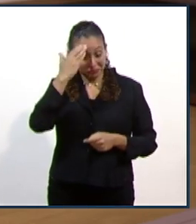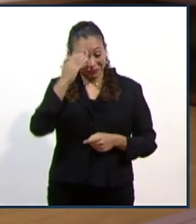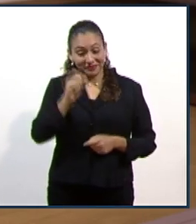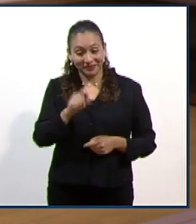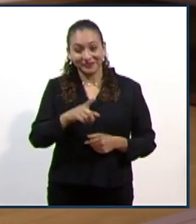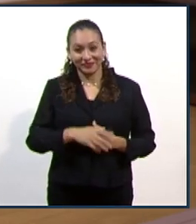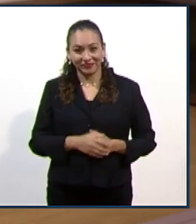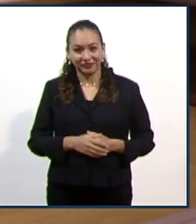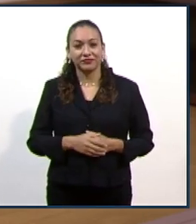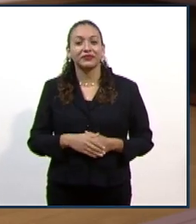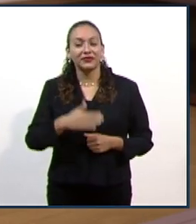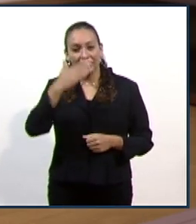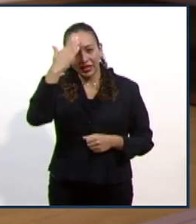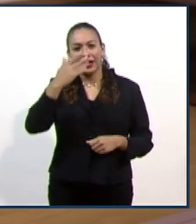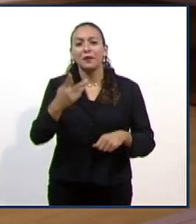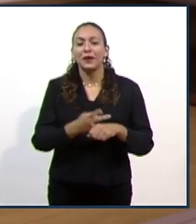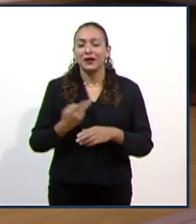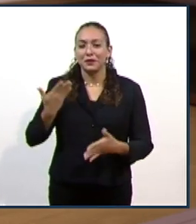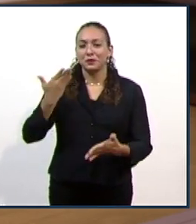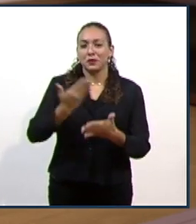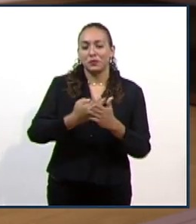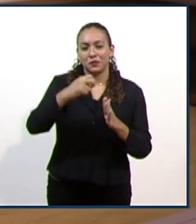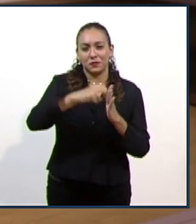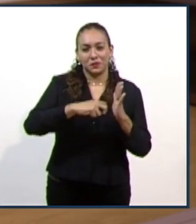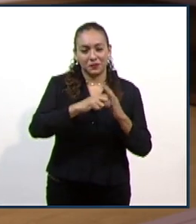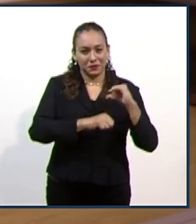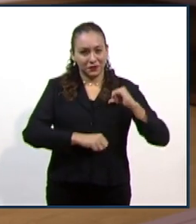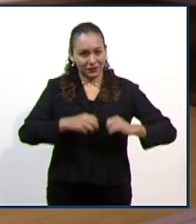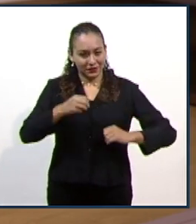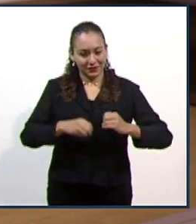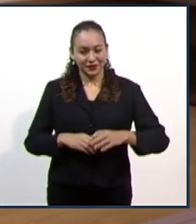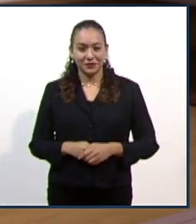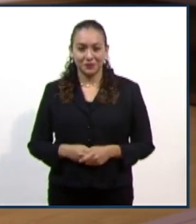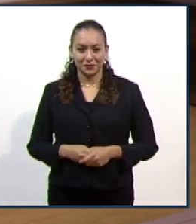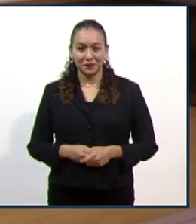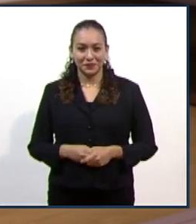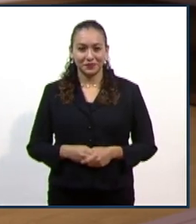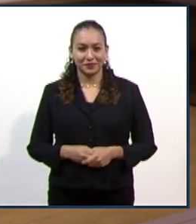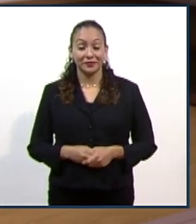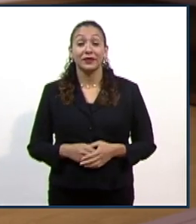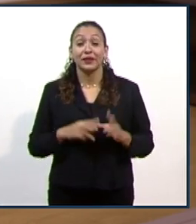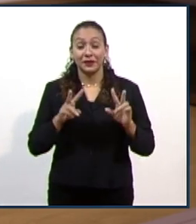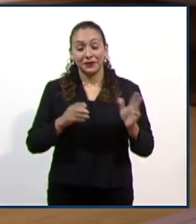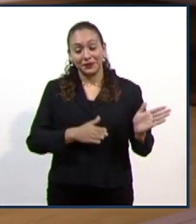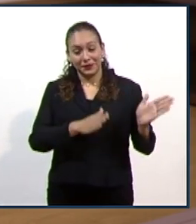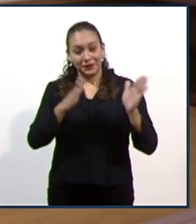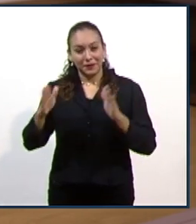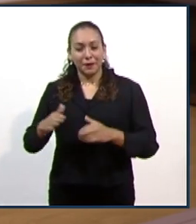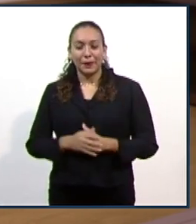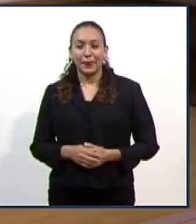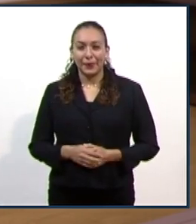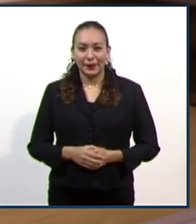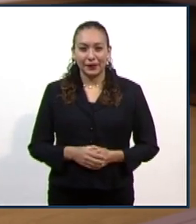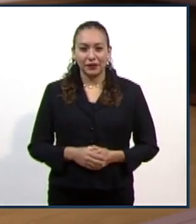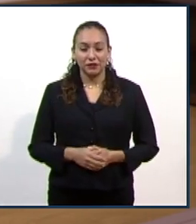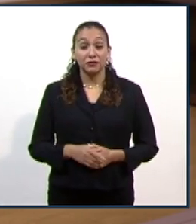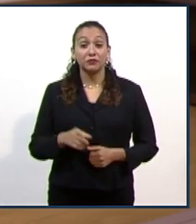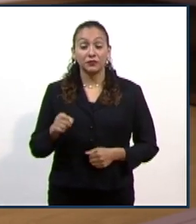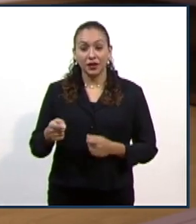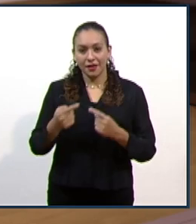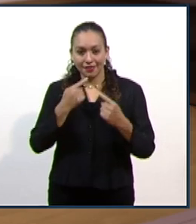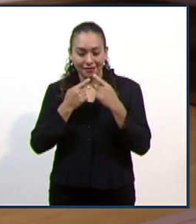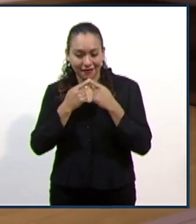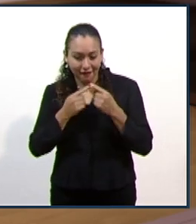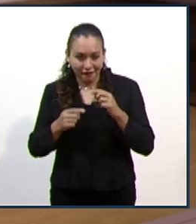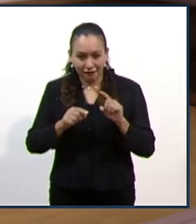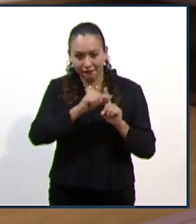en torno a la mencionada iniciativa de reformas al Poder Judicial. Y en más temas, en el primero de los diálogos nacionales